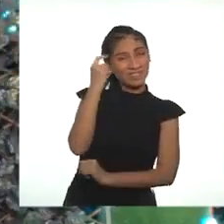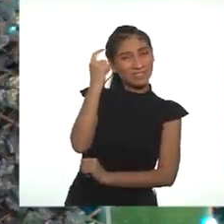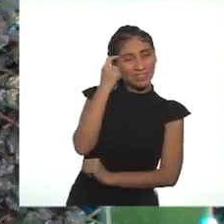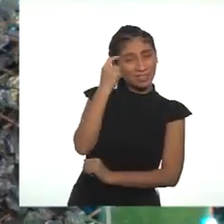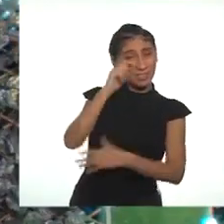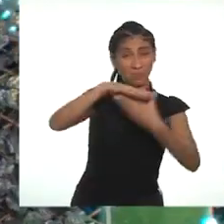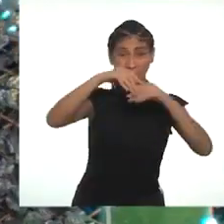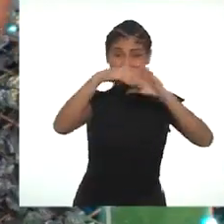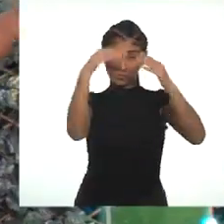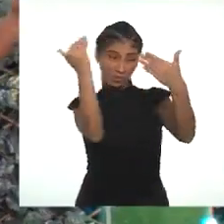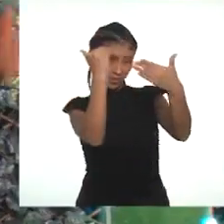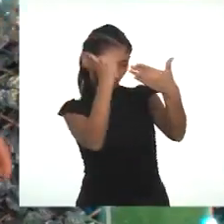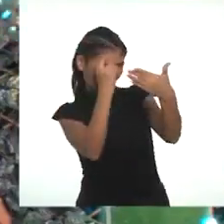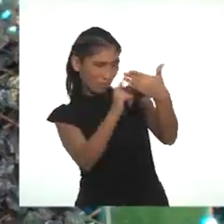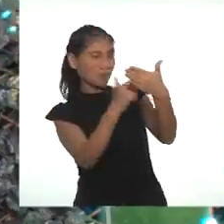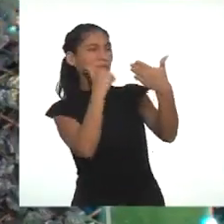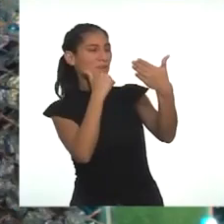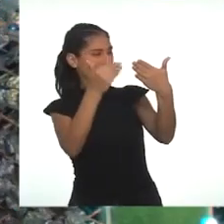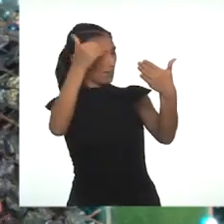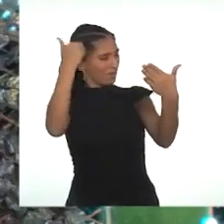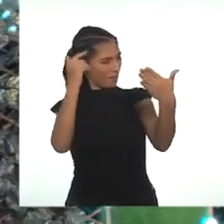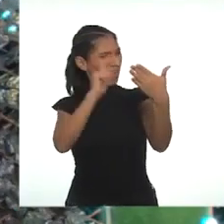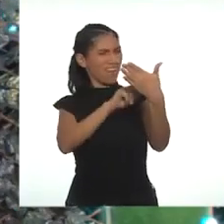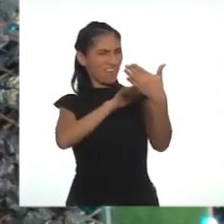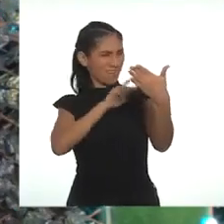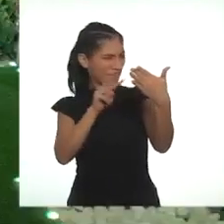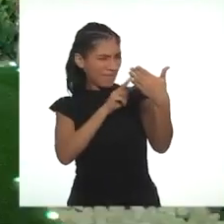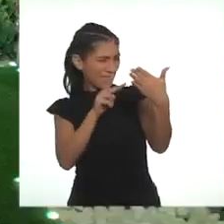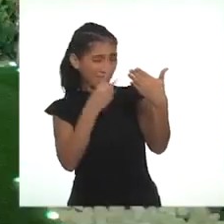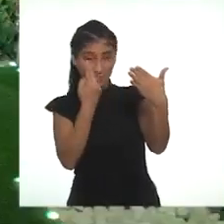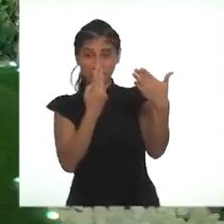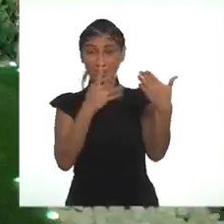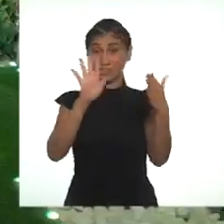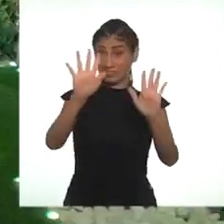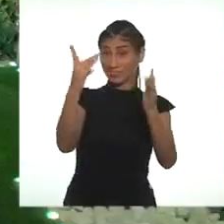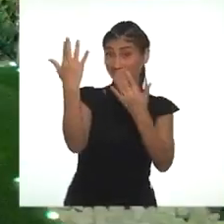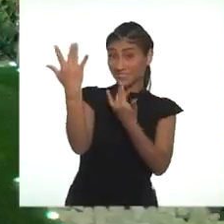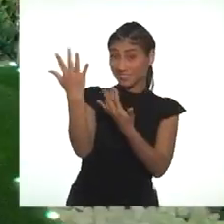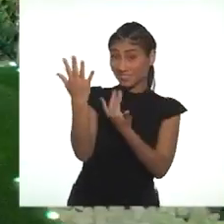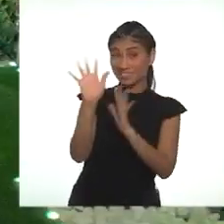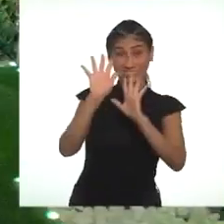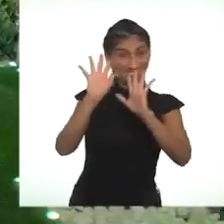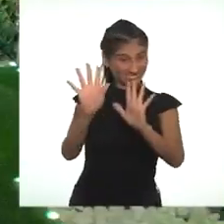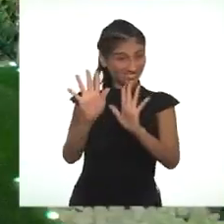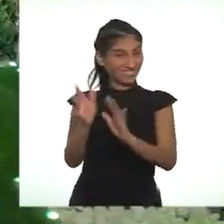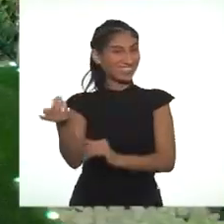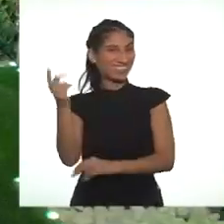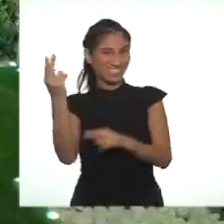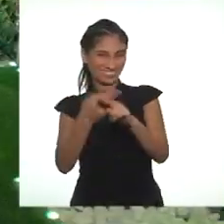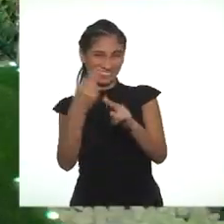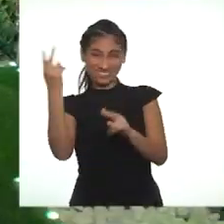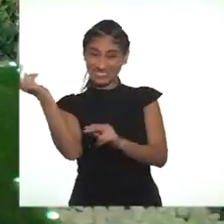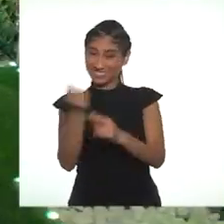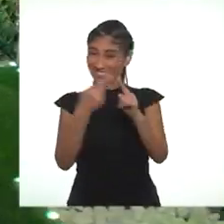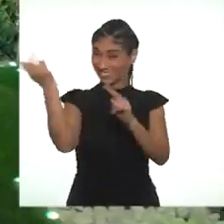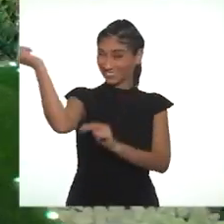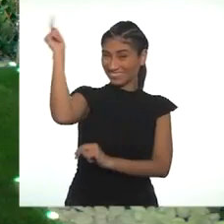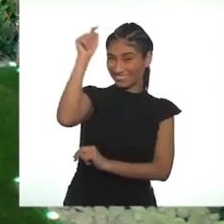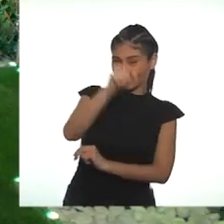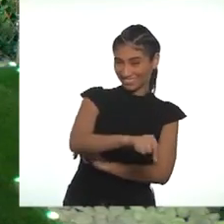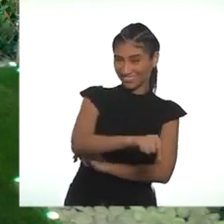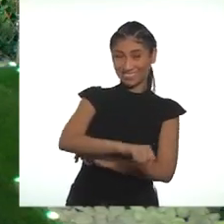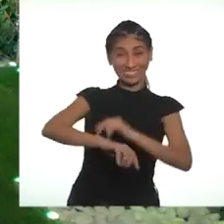hechos que hemos visto sobre el pasado para comprender el presente. No se vayan muy lejos porque muy